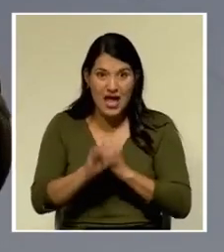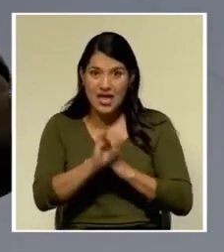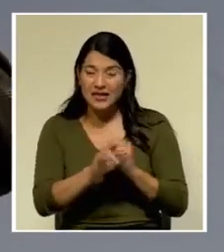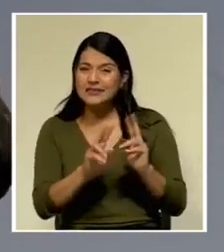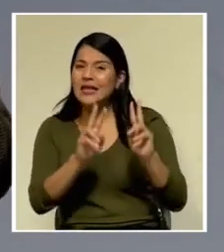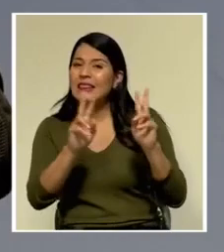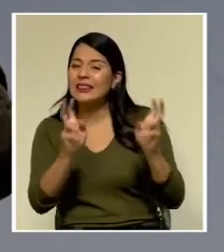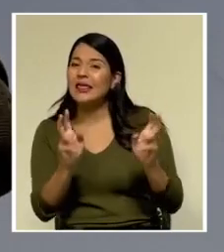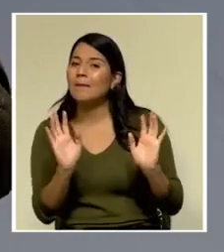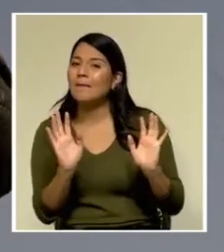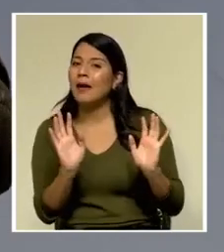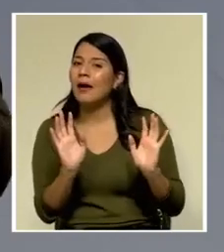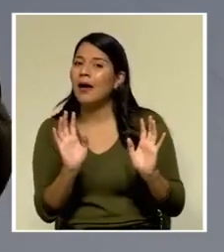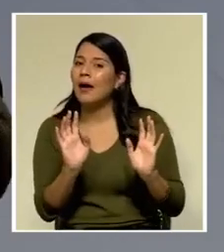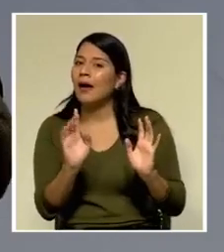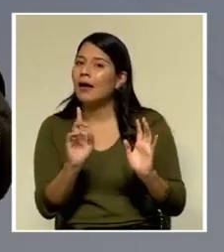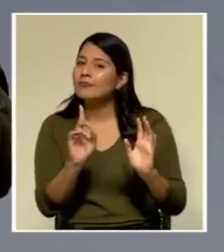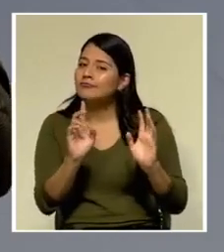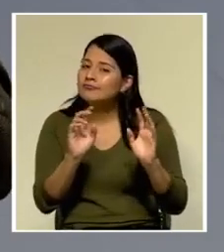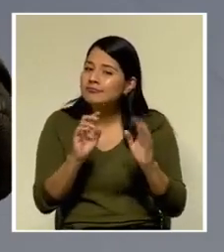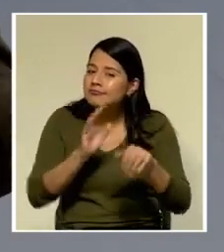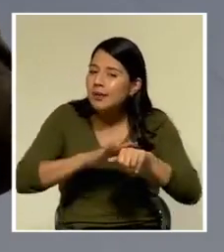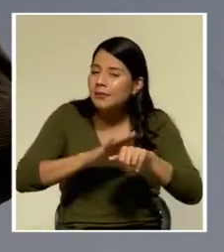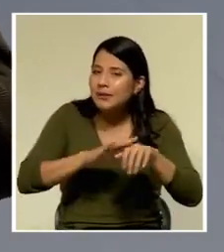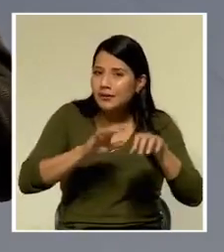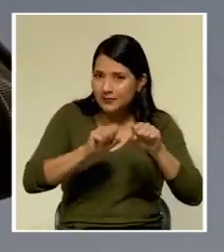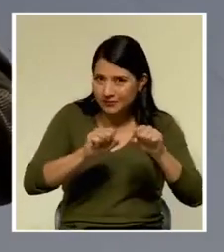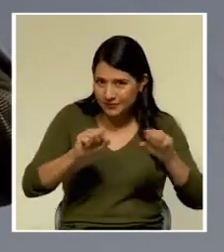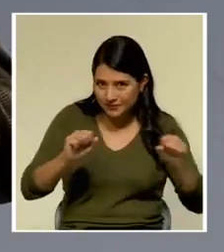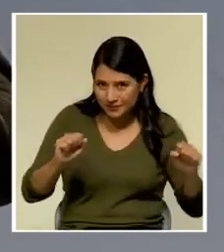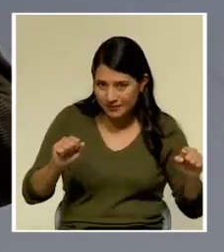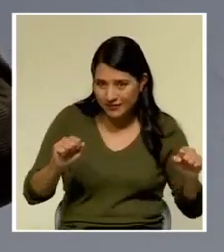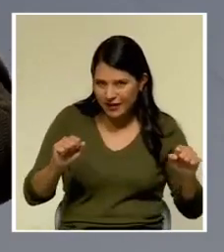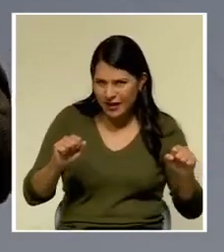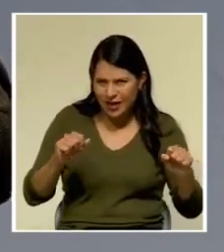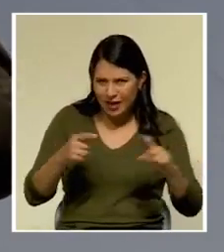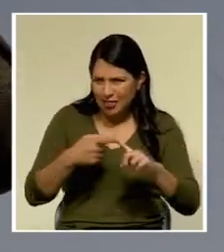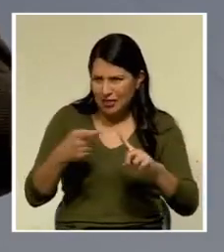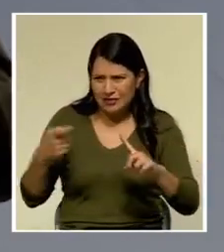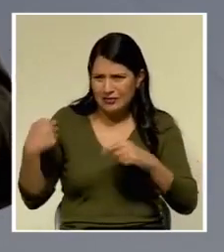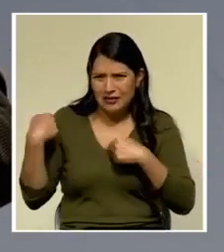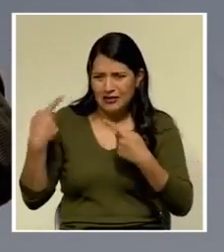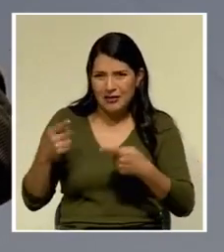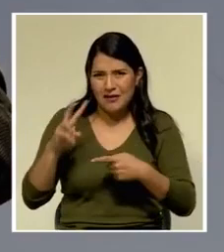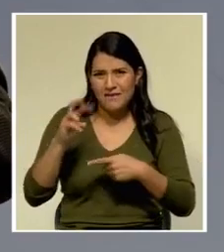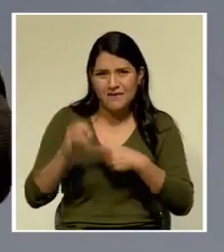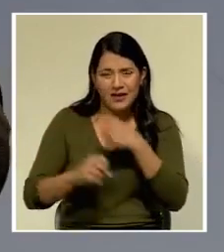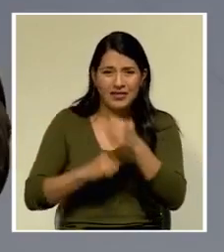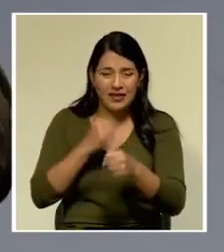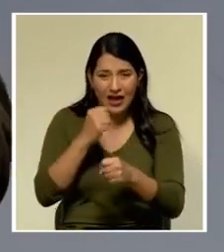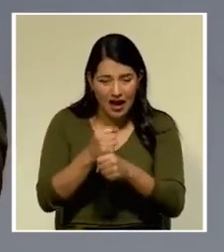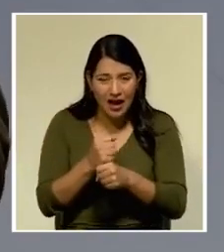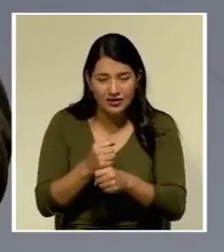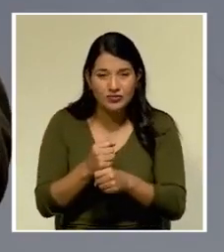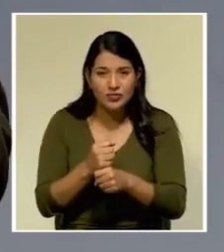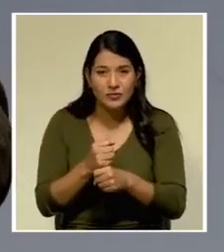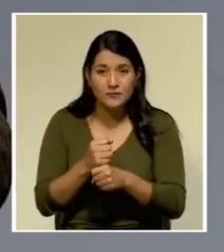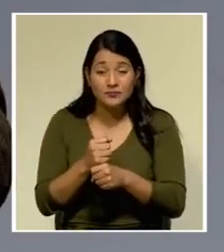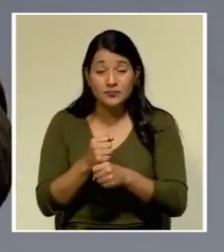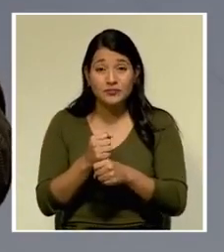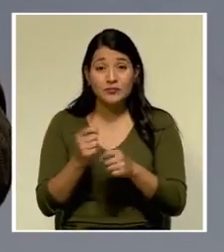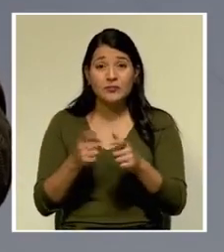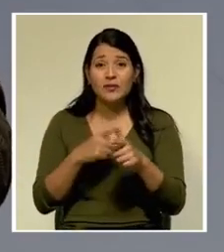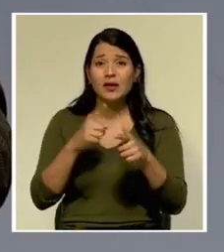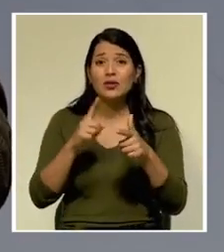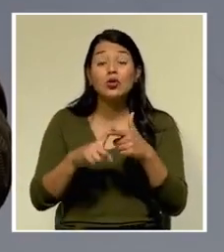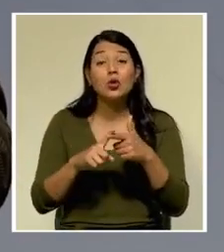nosotros las personas académicas desde hace 20 años, sino que sistemáticamente hoy, con la vergüenza que eso puede significar para el país, los